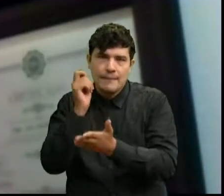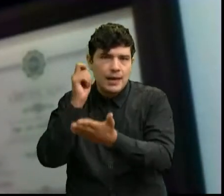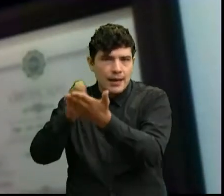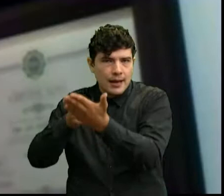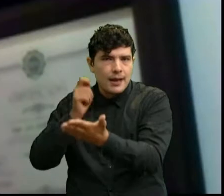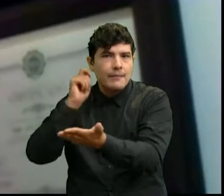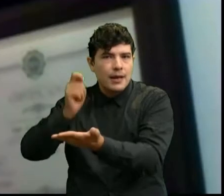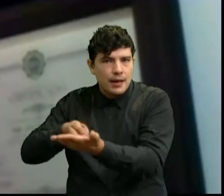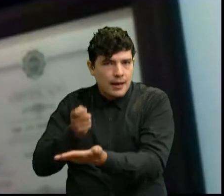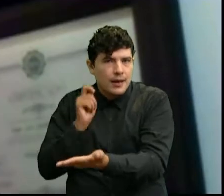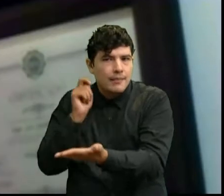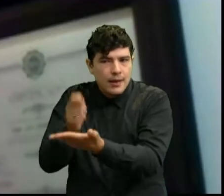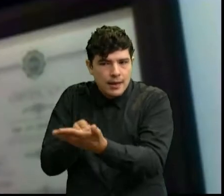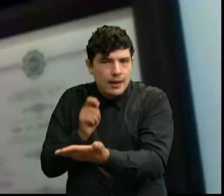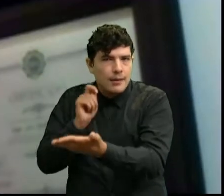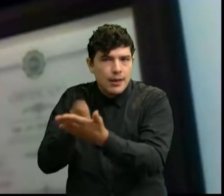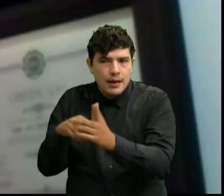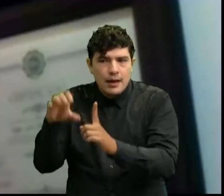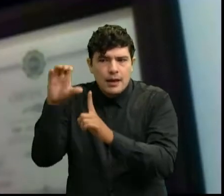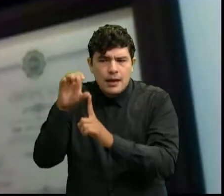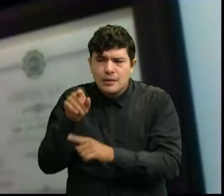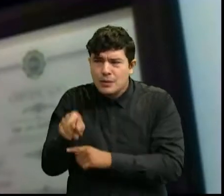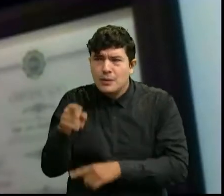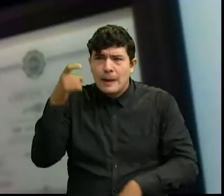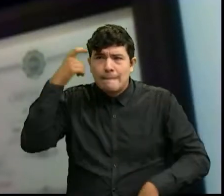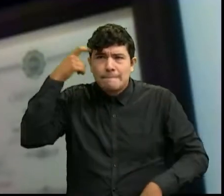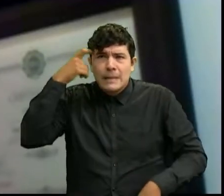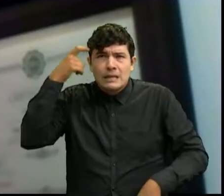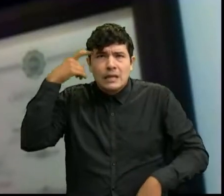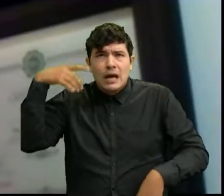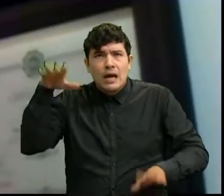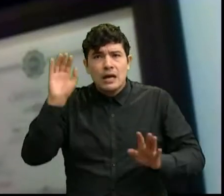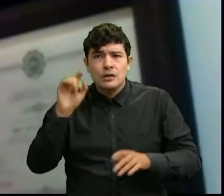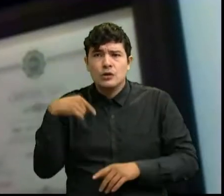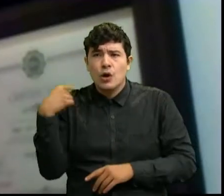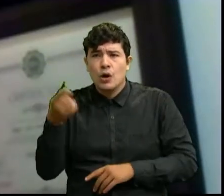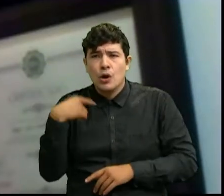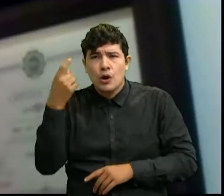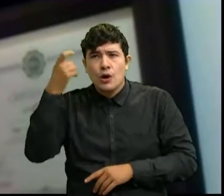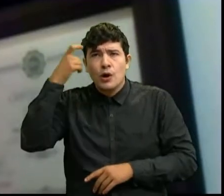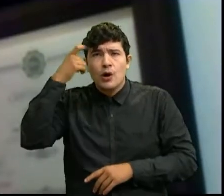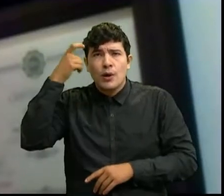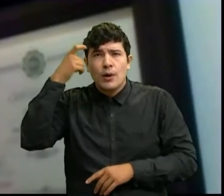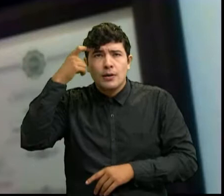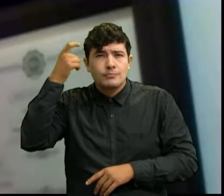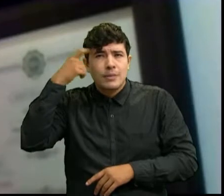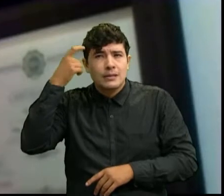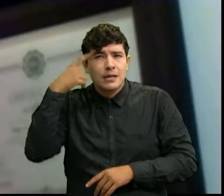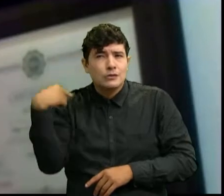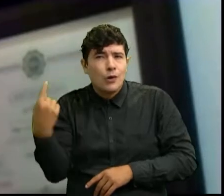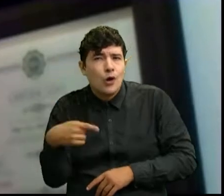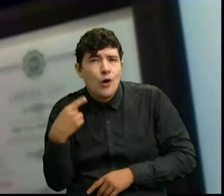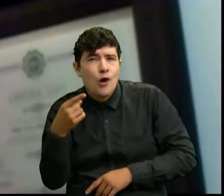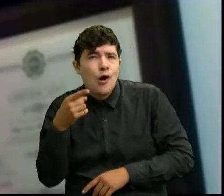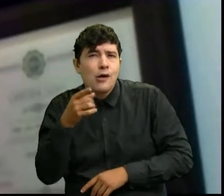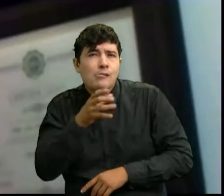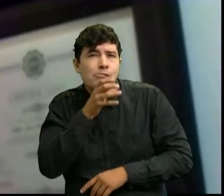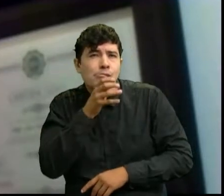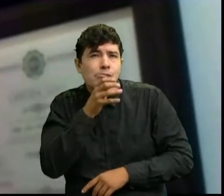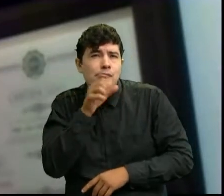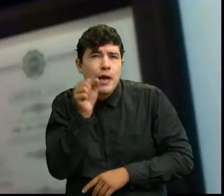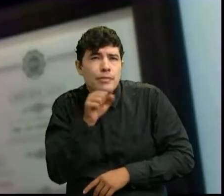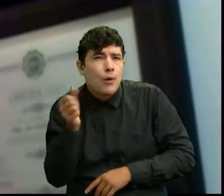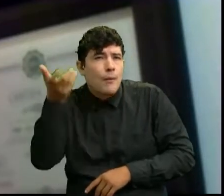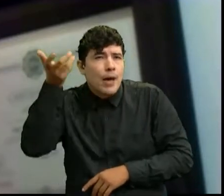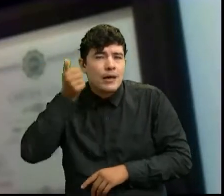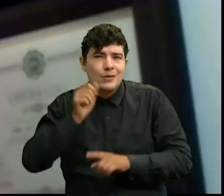a través de alguna forma, porque no hay que pensar solo en la pensión de vejez. Hay que proyectar también, tener